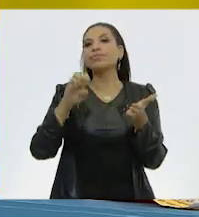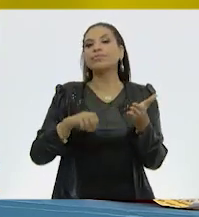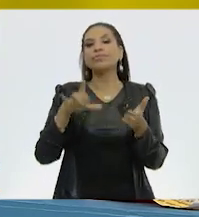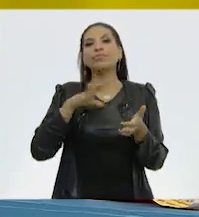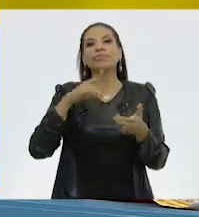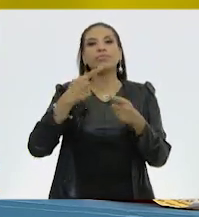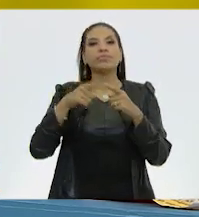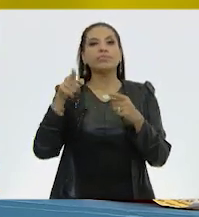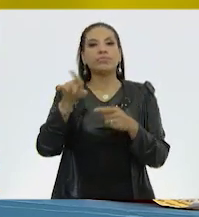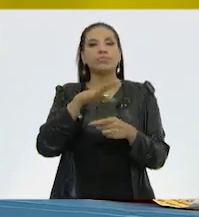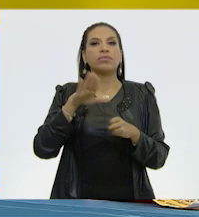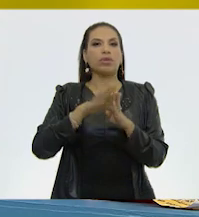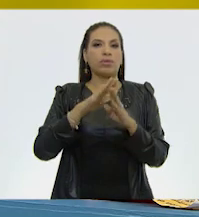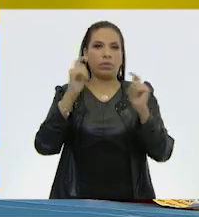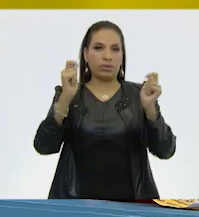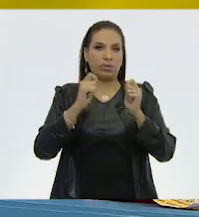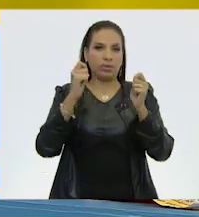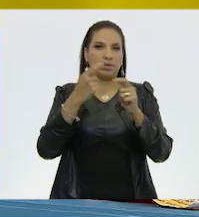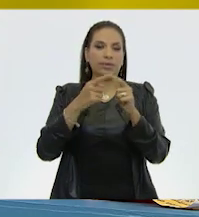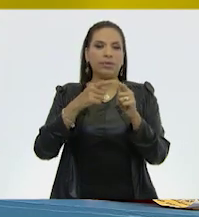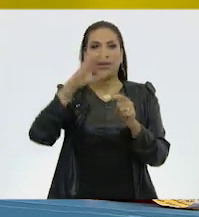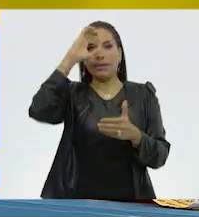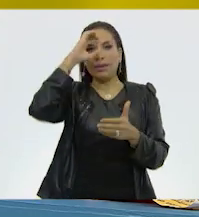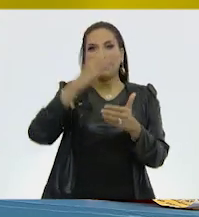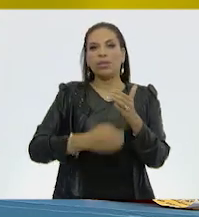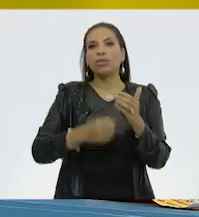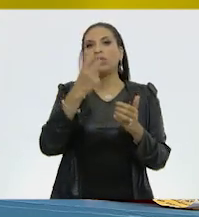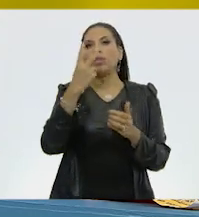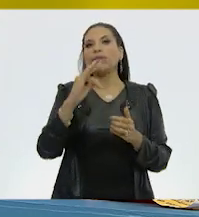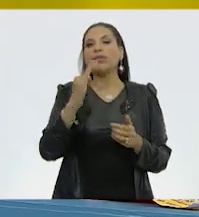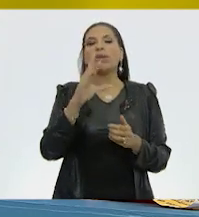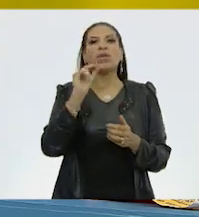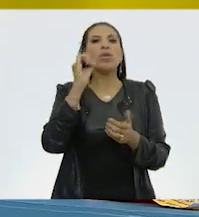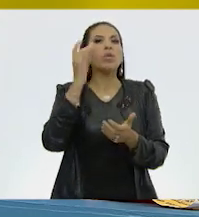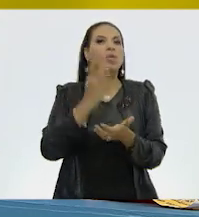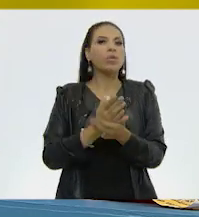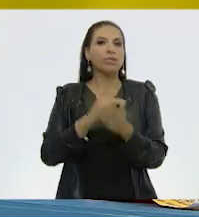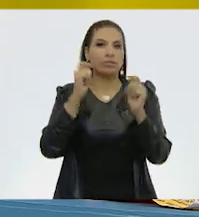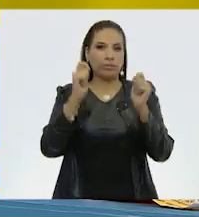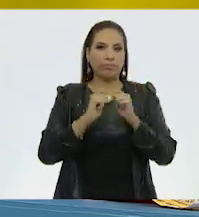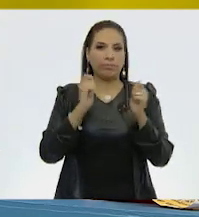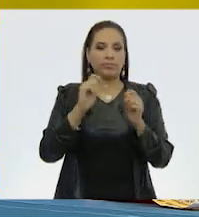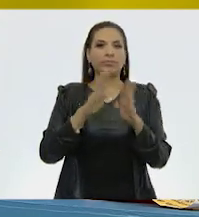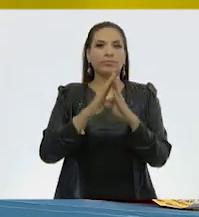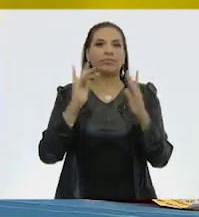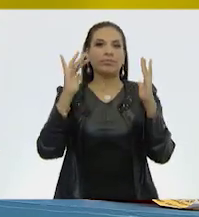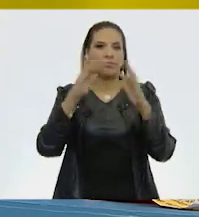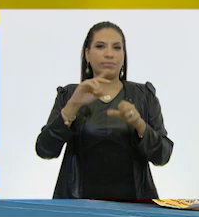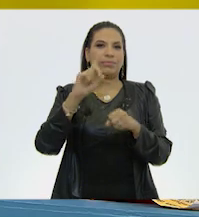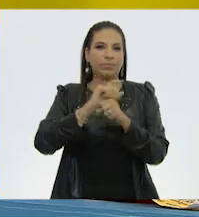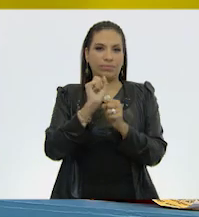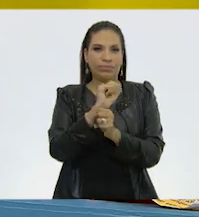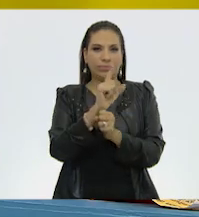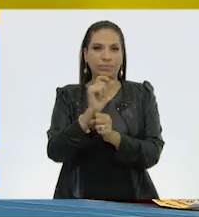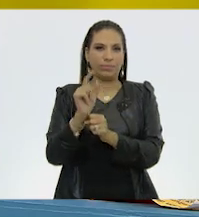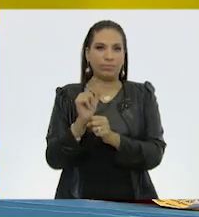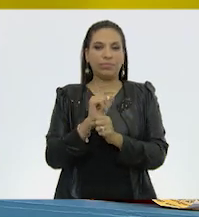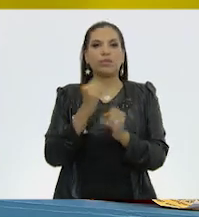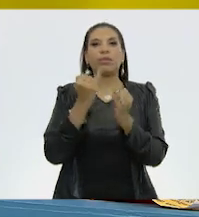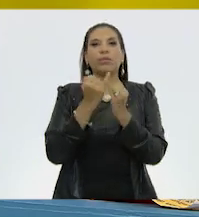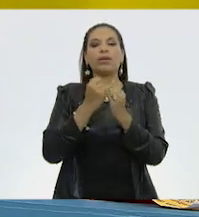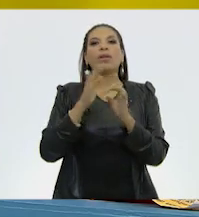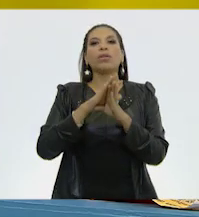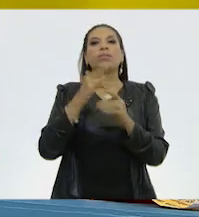asocian celebraciones católicas como el 2 de febrero, no solo con la celebración de la Candelaria, sino con un rito